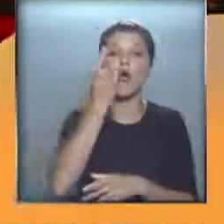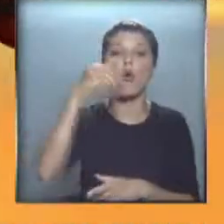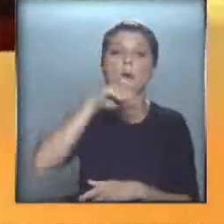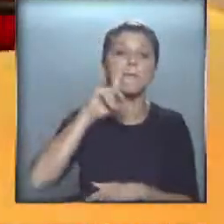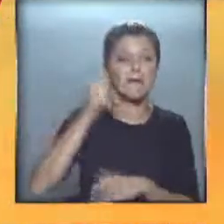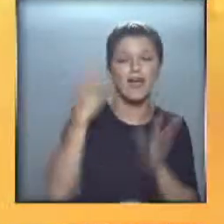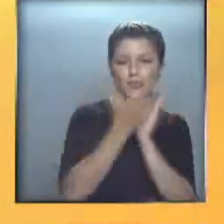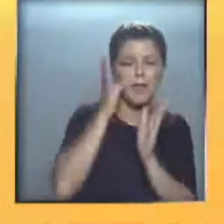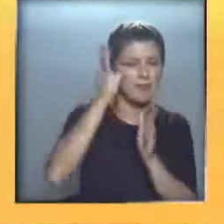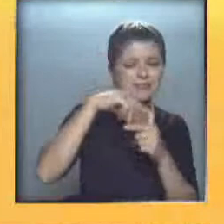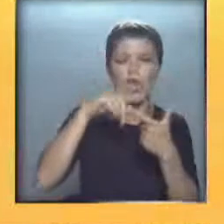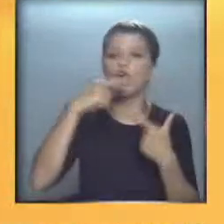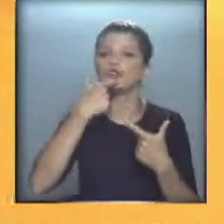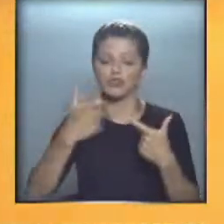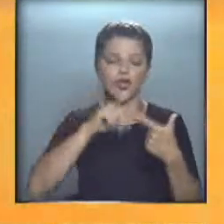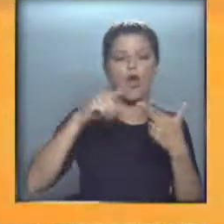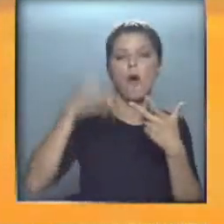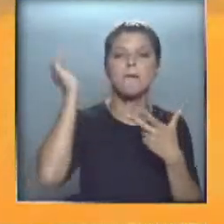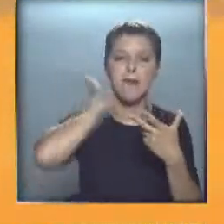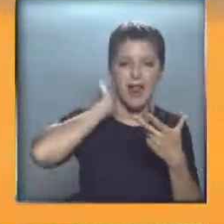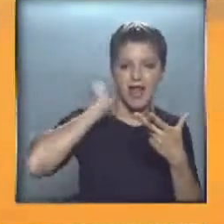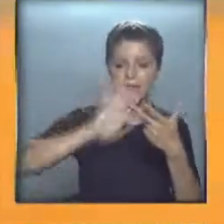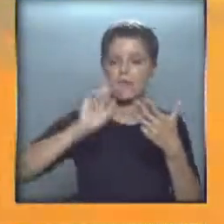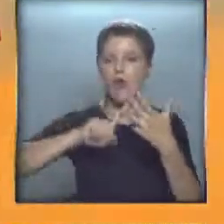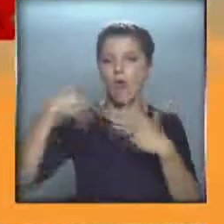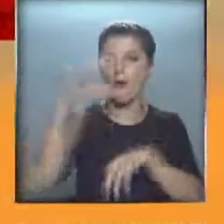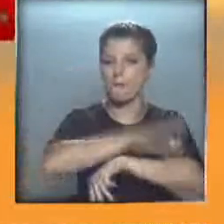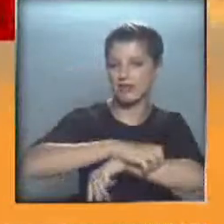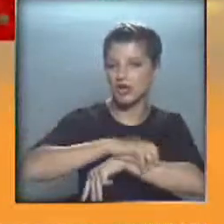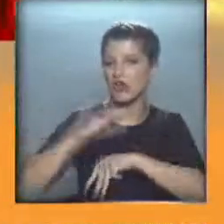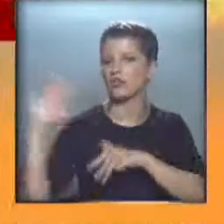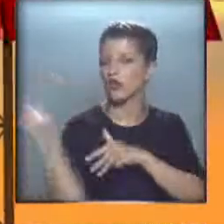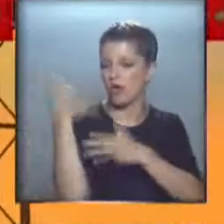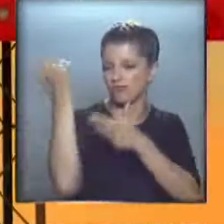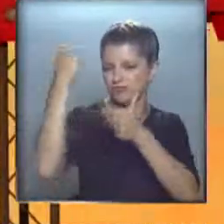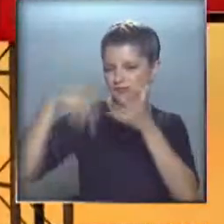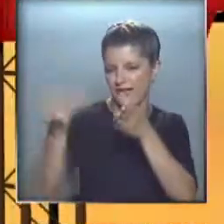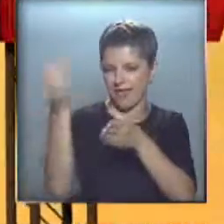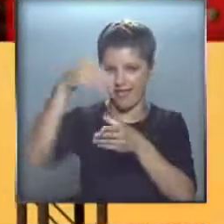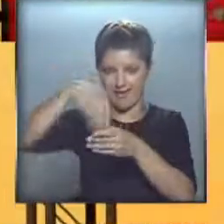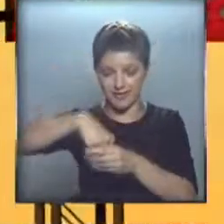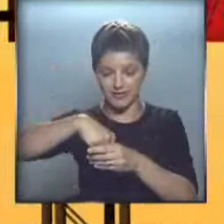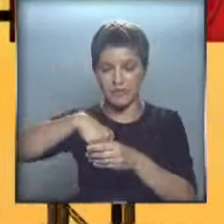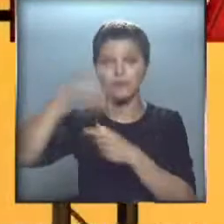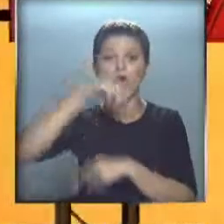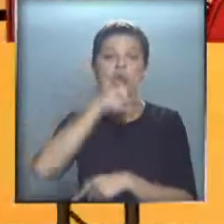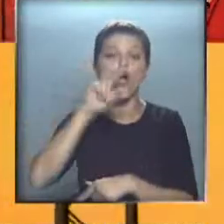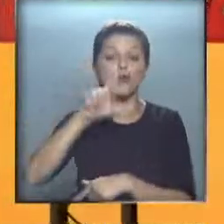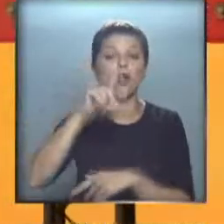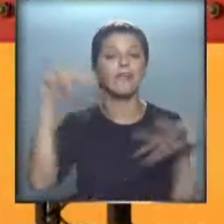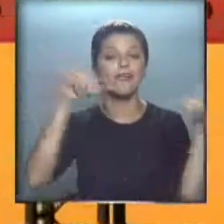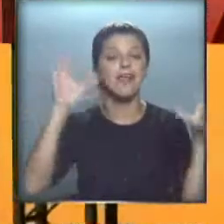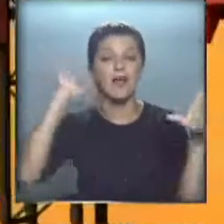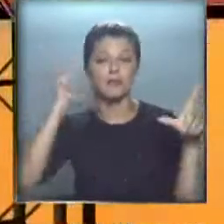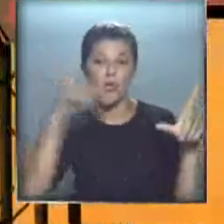nerds, los stones, los hipsters, los palermo, los guilleros y muchos otros. El rol de los medios de comunicación es muy